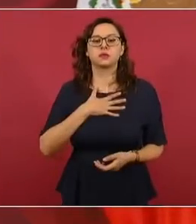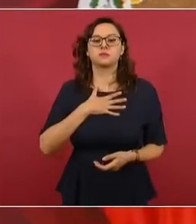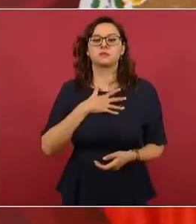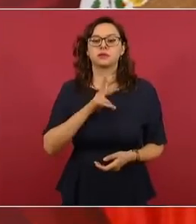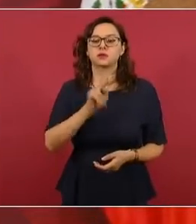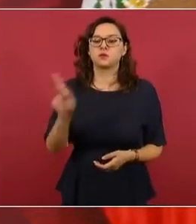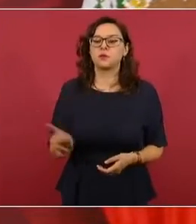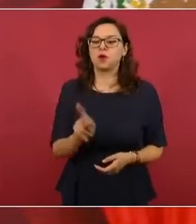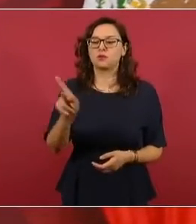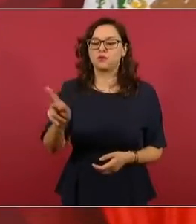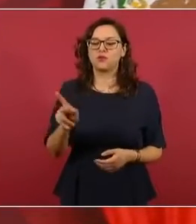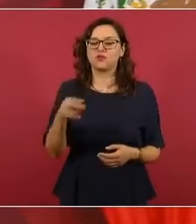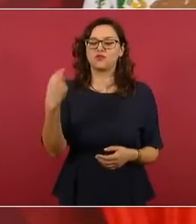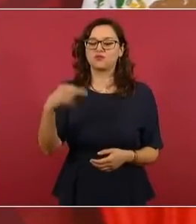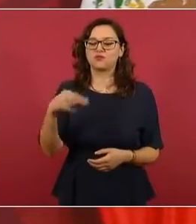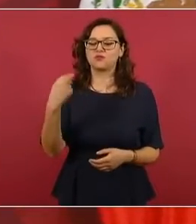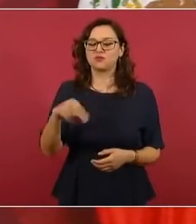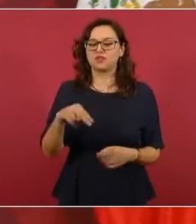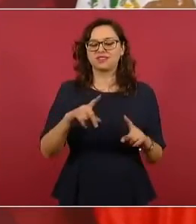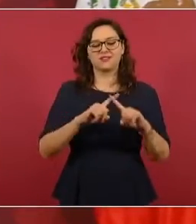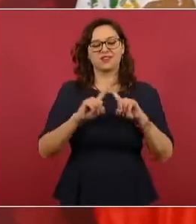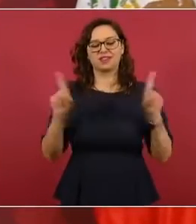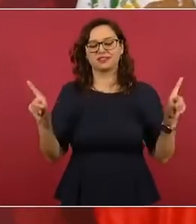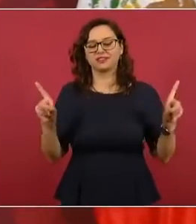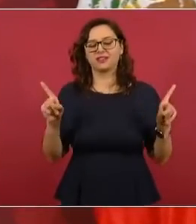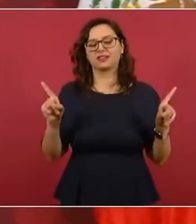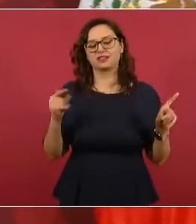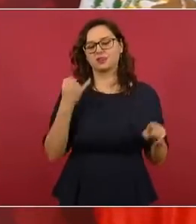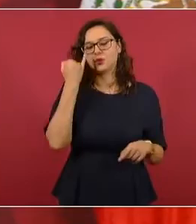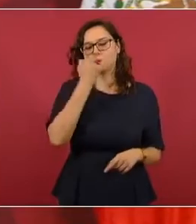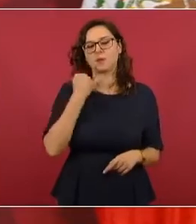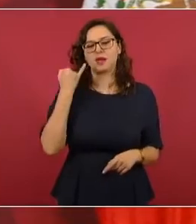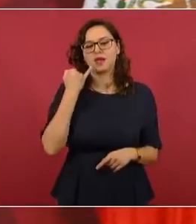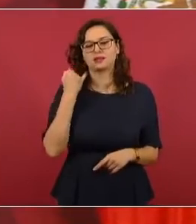que viene del náhuatl,